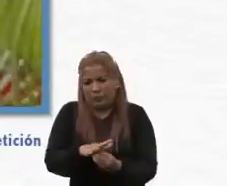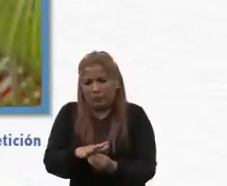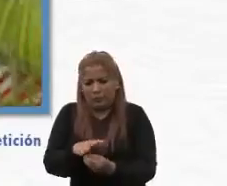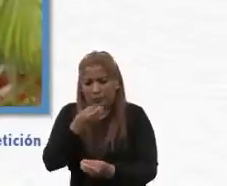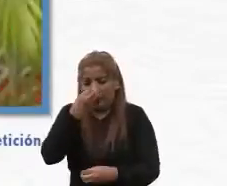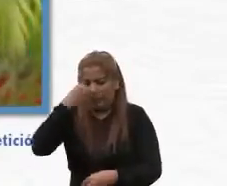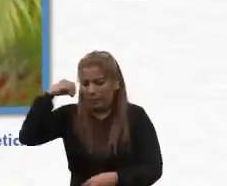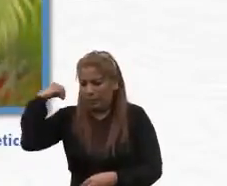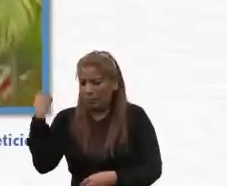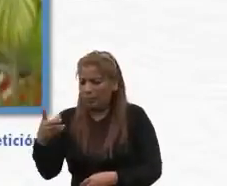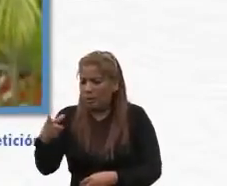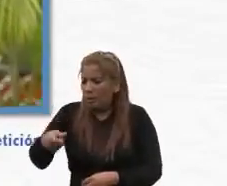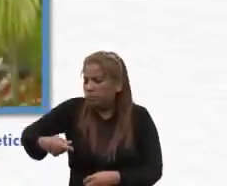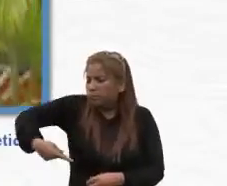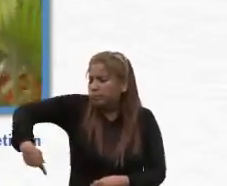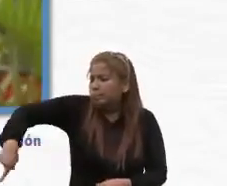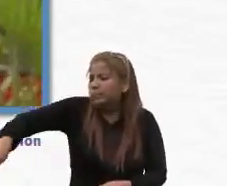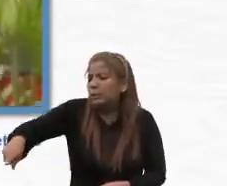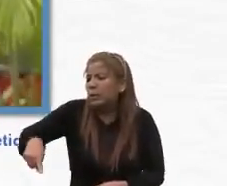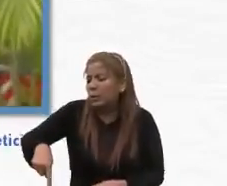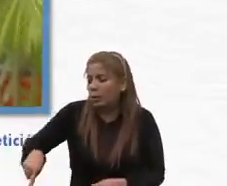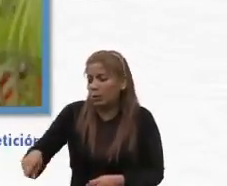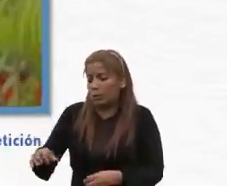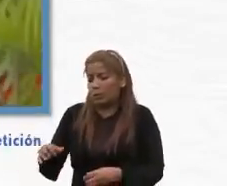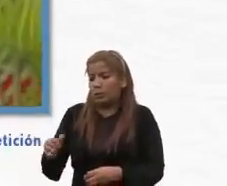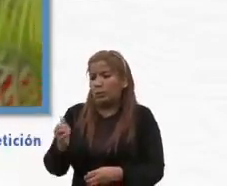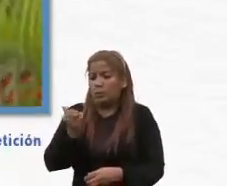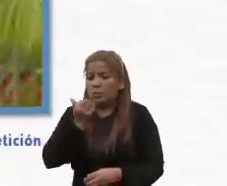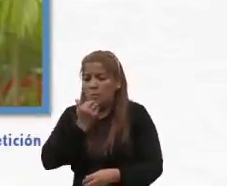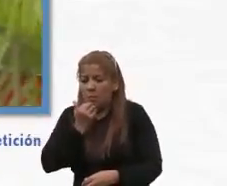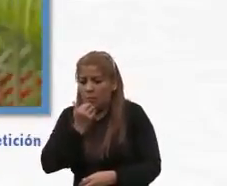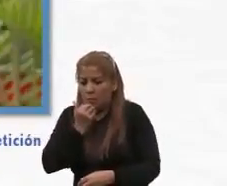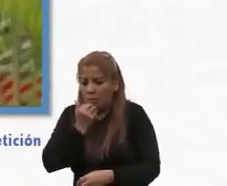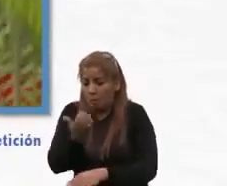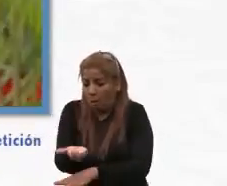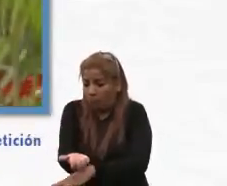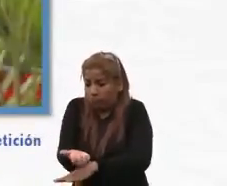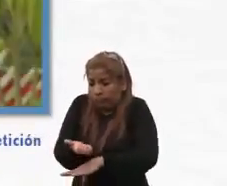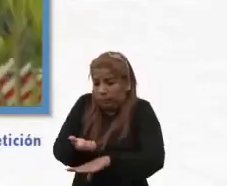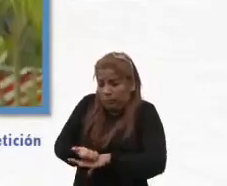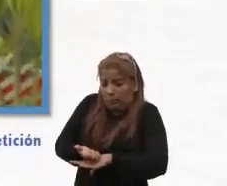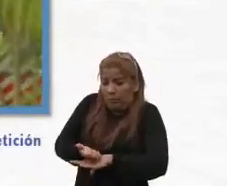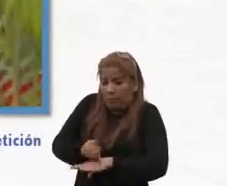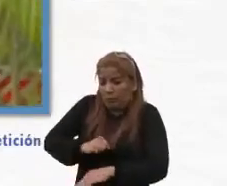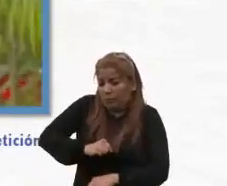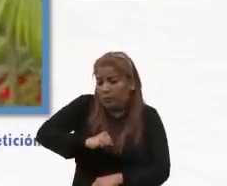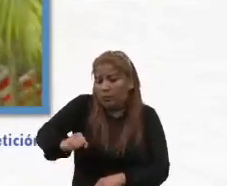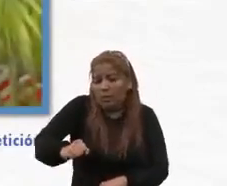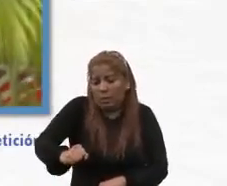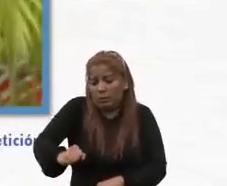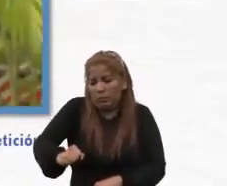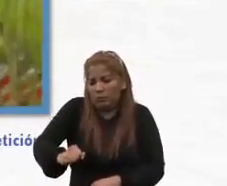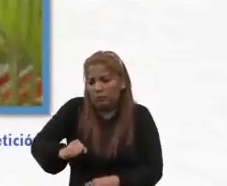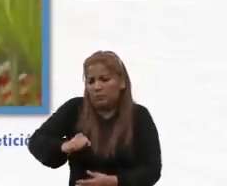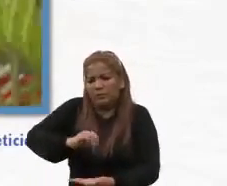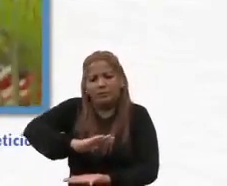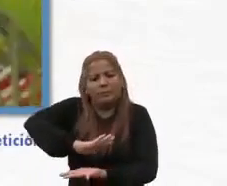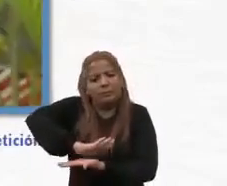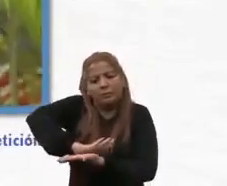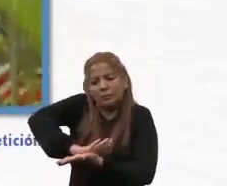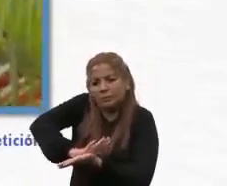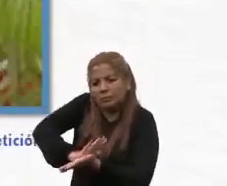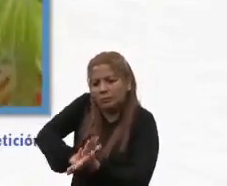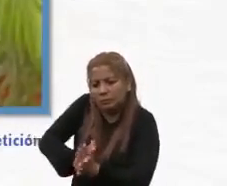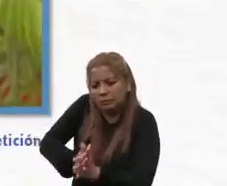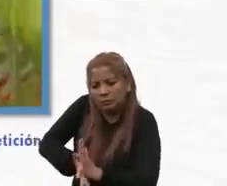las acciones al ejercicio de reclamación de derechos y destruyen no